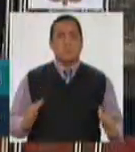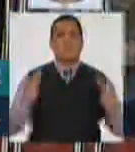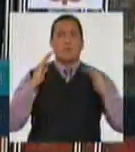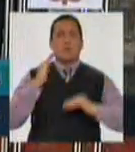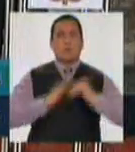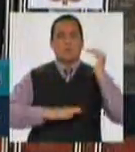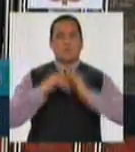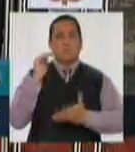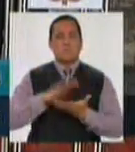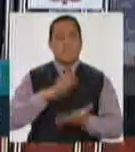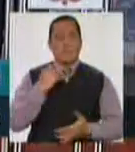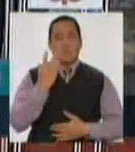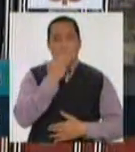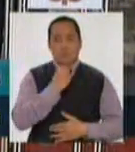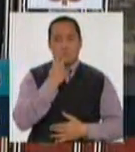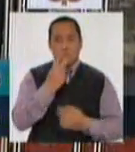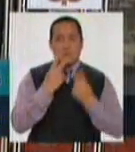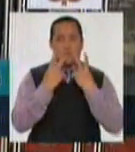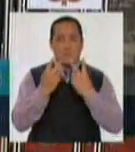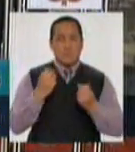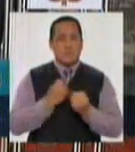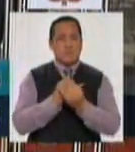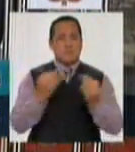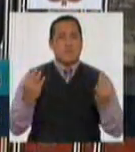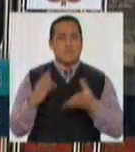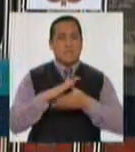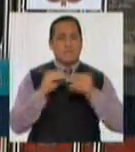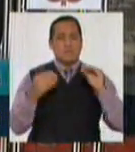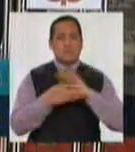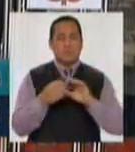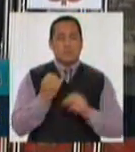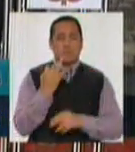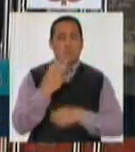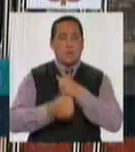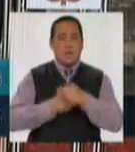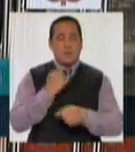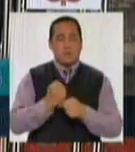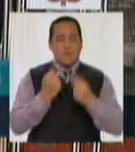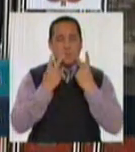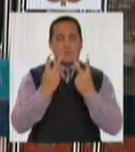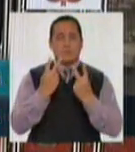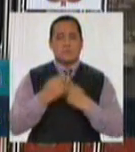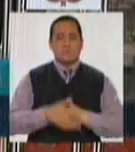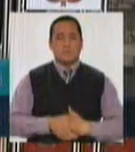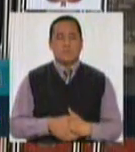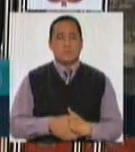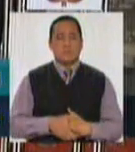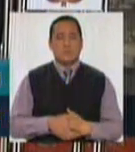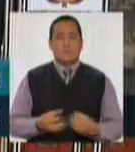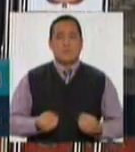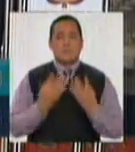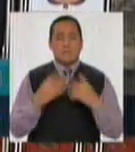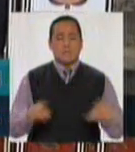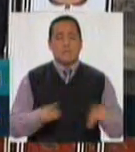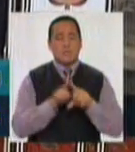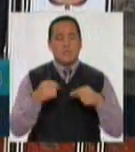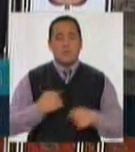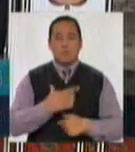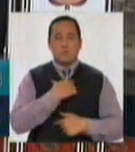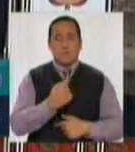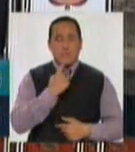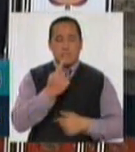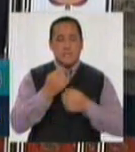edificios más hermosos que vi, de los edificios históricos en los últimos tiempos que he visto, señor presidente. Y también me gustaría decirle